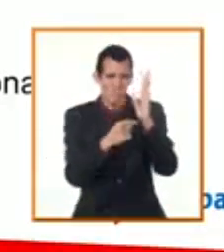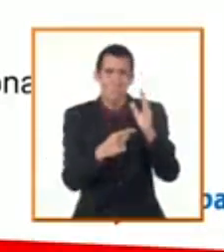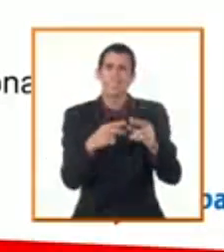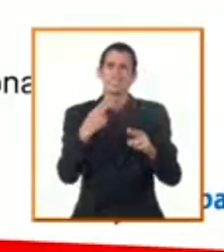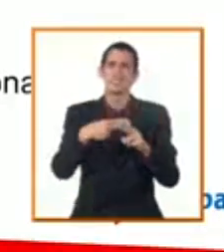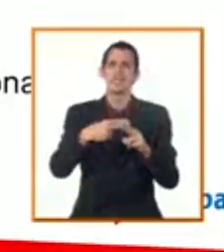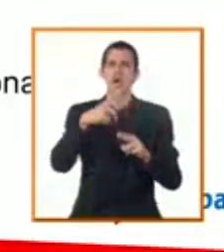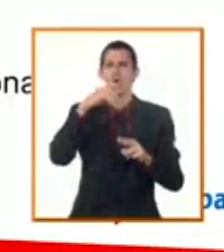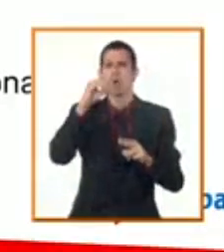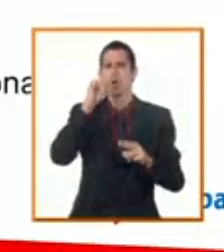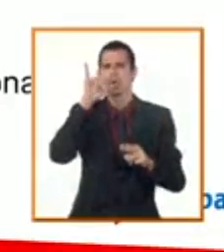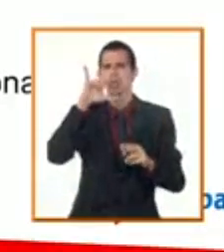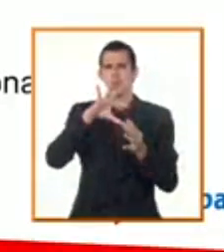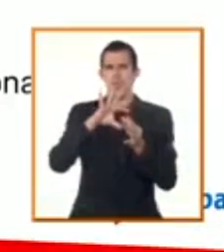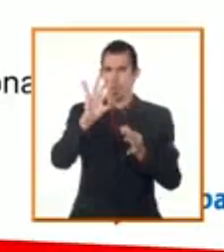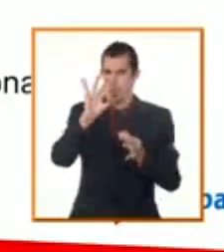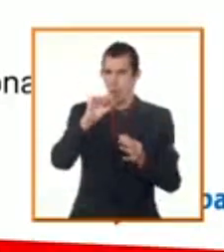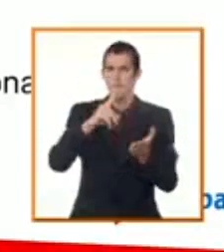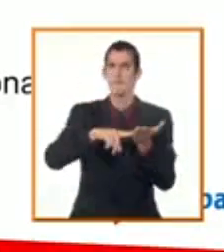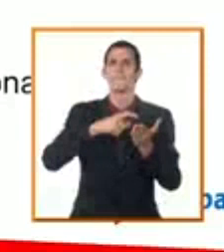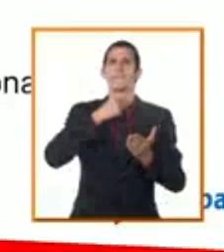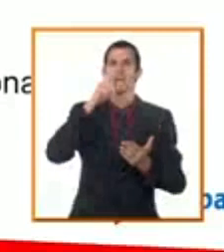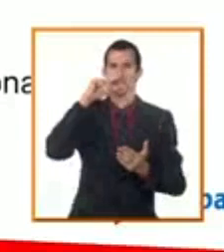droga como un mundo